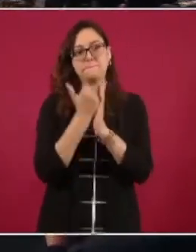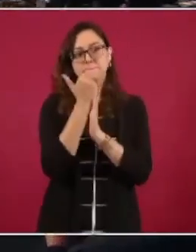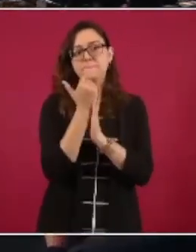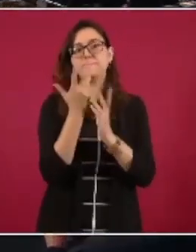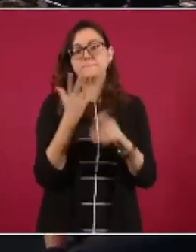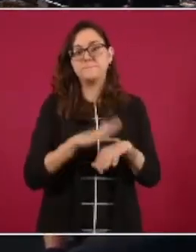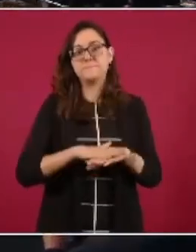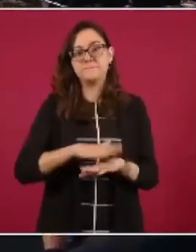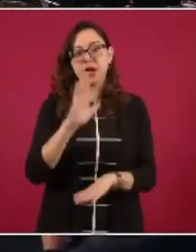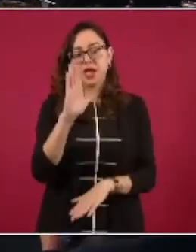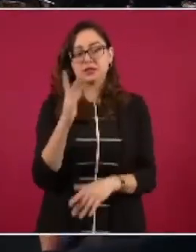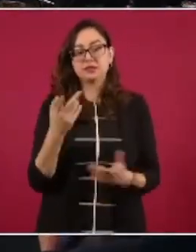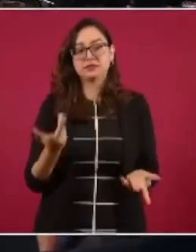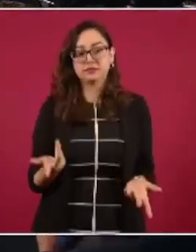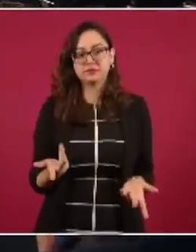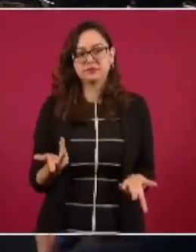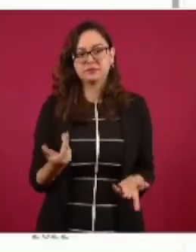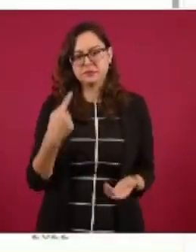Ahí está.